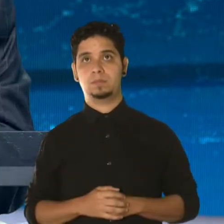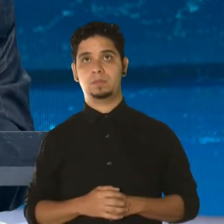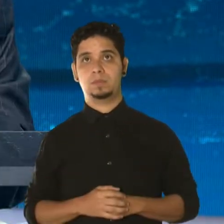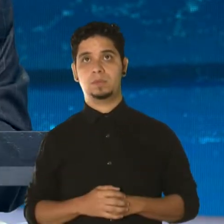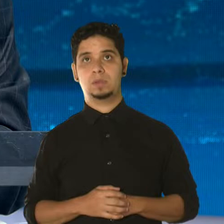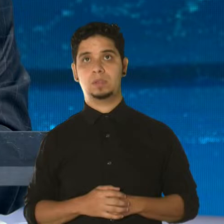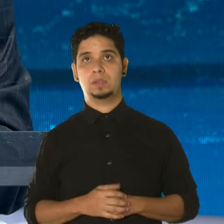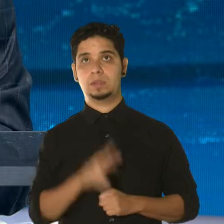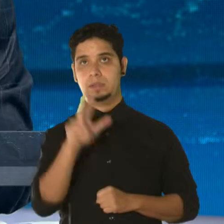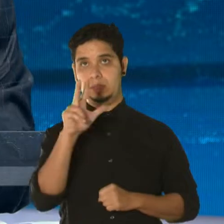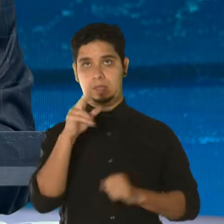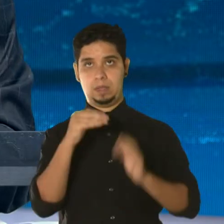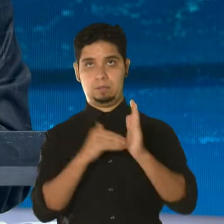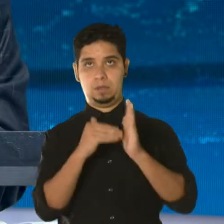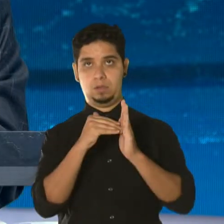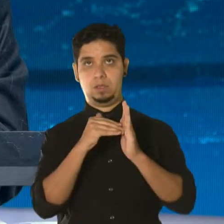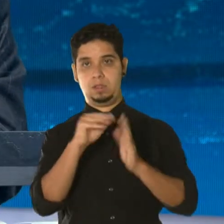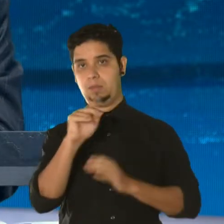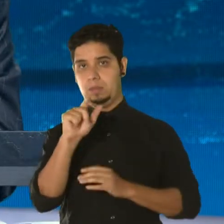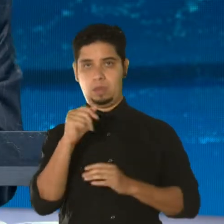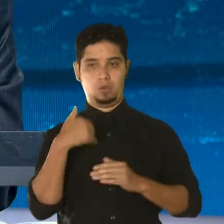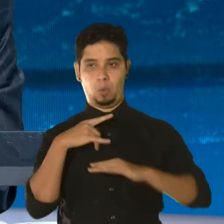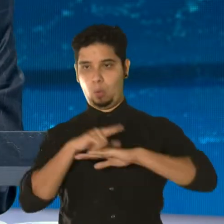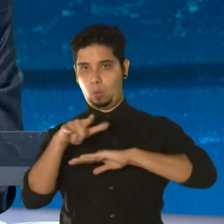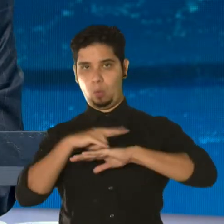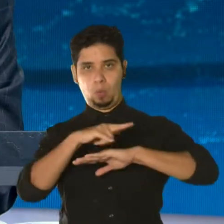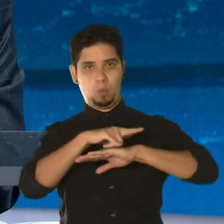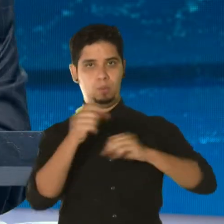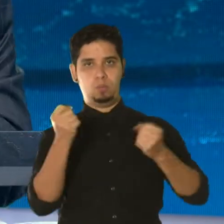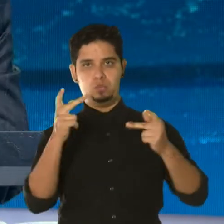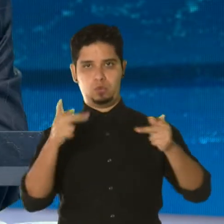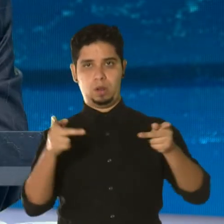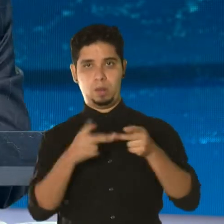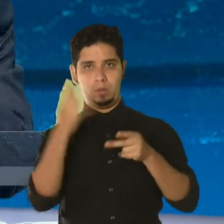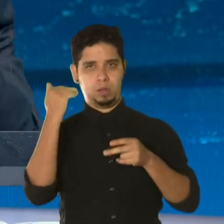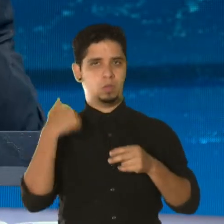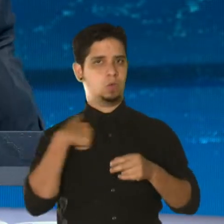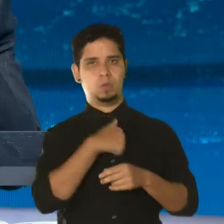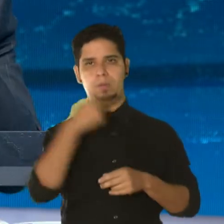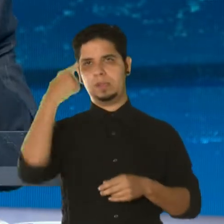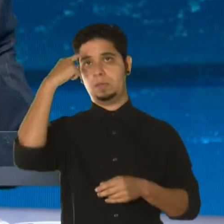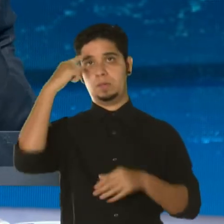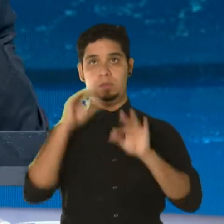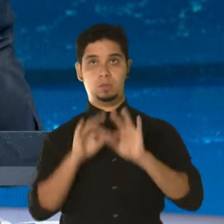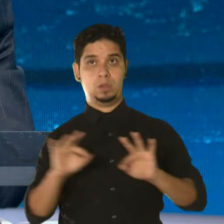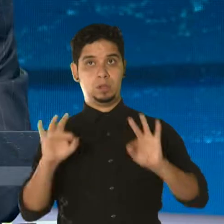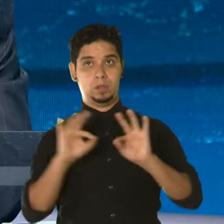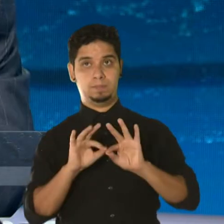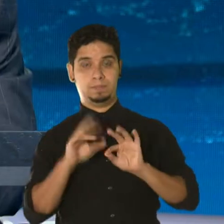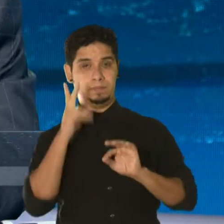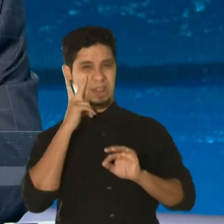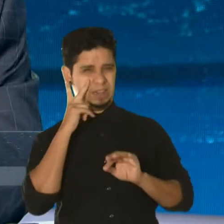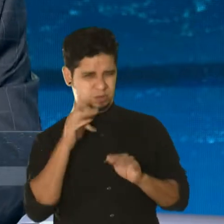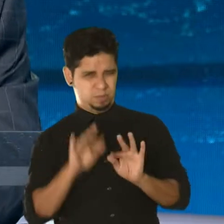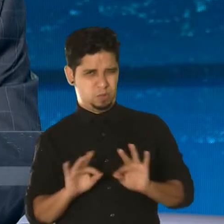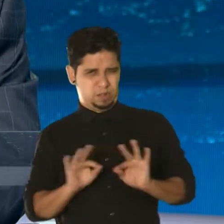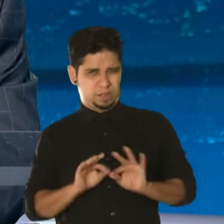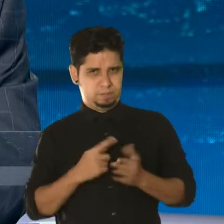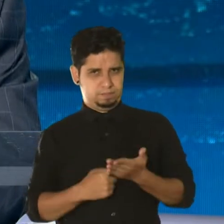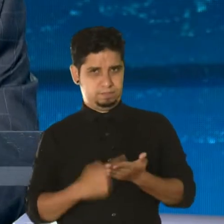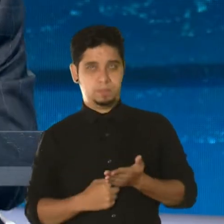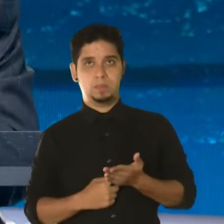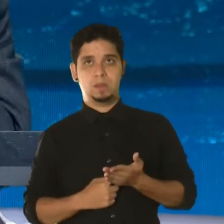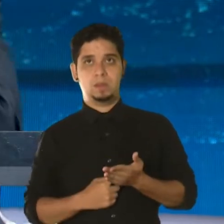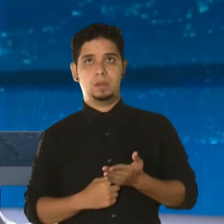una línea aérea para que tengan una idea que había uno. Pero, ¿por qué? Porque pensábamos que era necesario. Fíjate que esto es importante porque tiene que haber un cambio